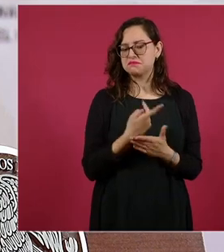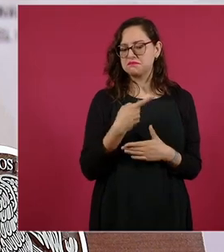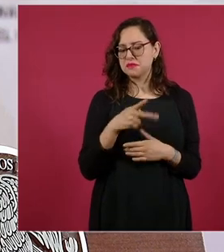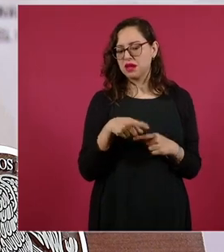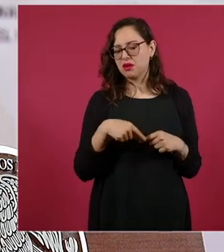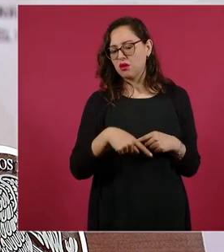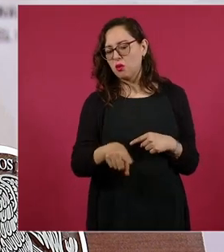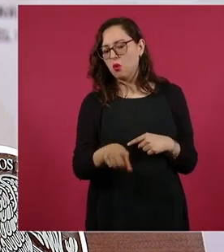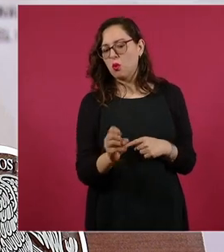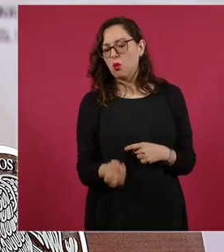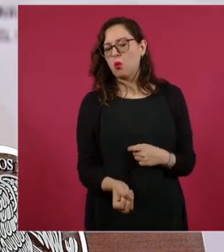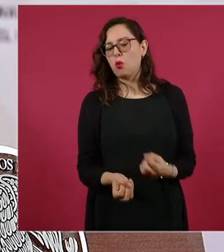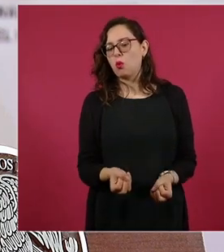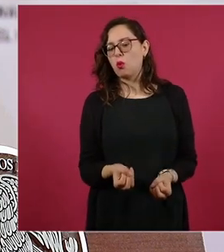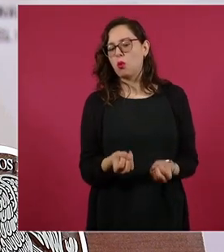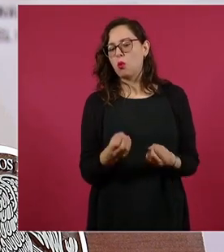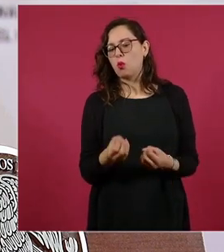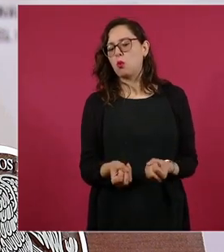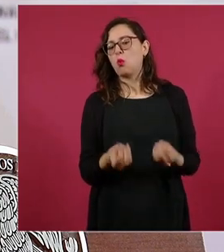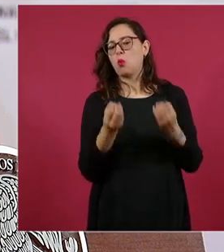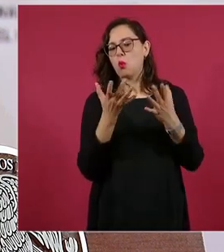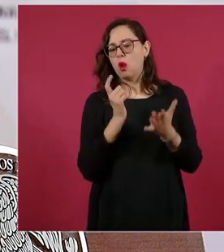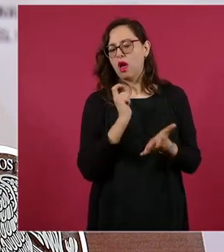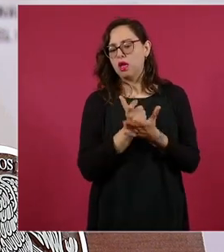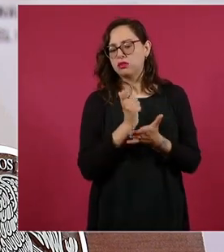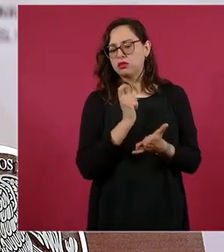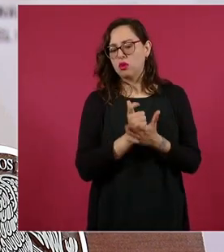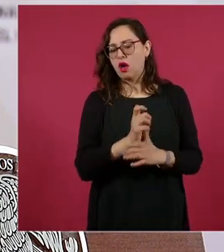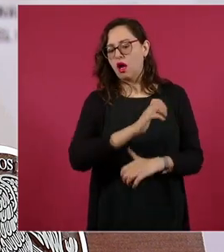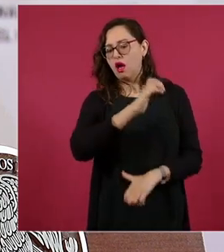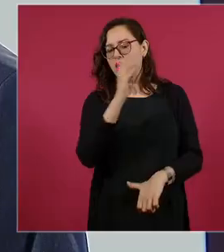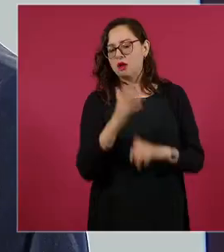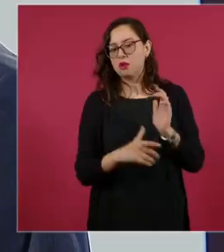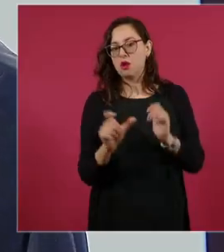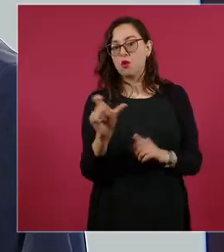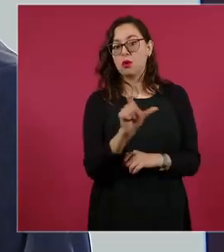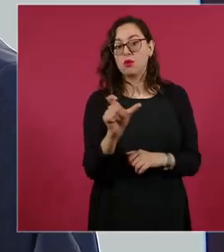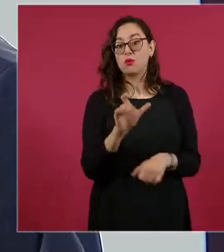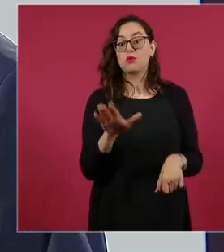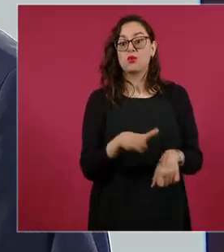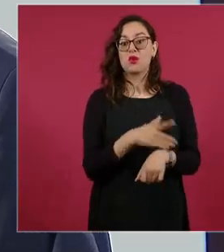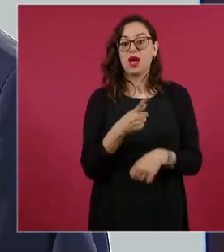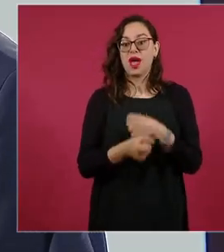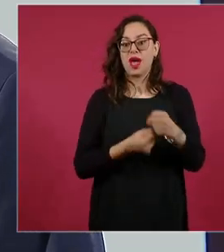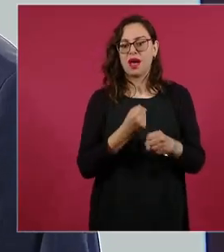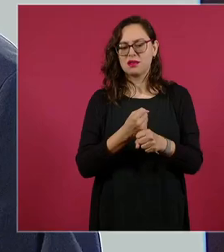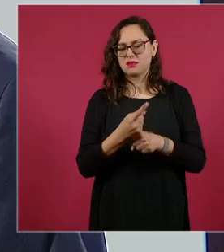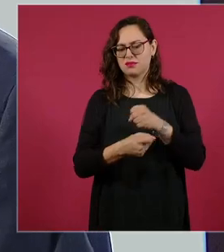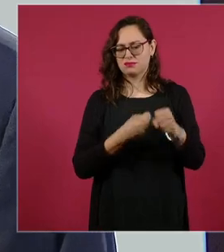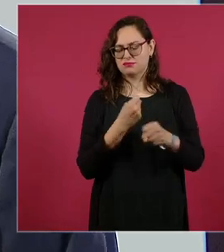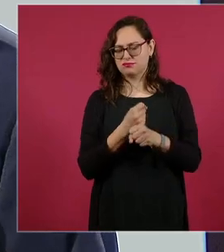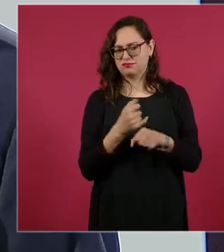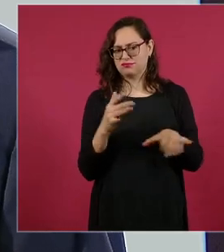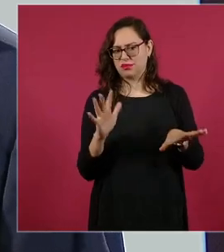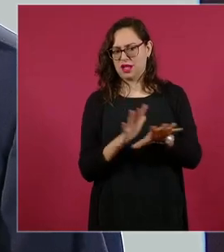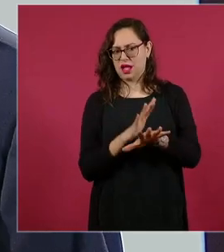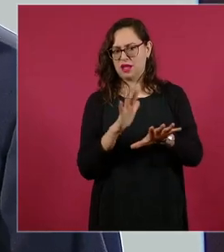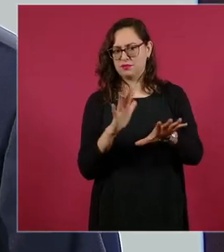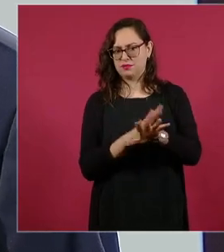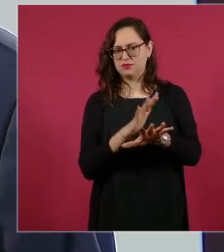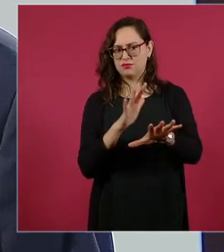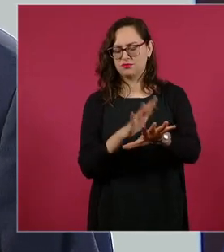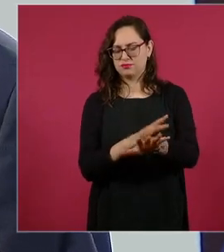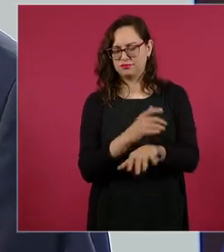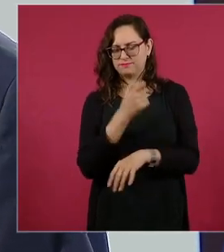cuándo voy a terminar de pagar mi crédito, porque la UMA, como saben ustedes, cada primero de febrero se actualiza. Entonces, está sujeta a los niveles de